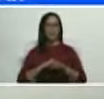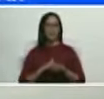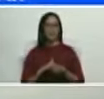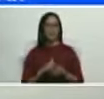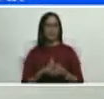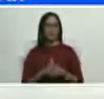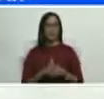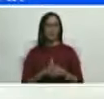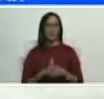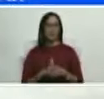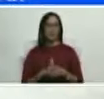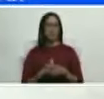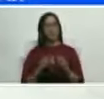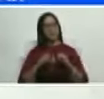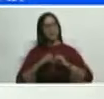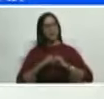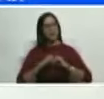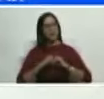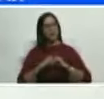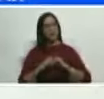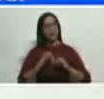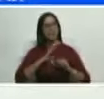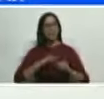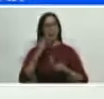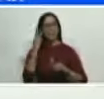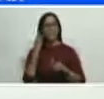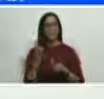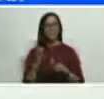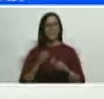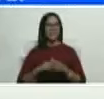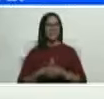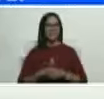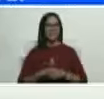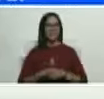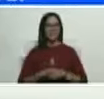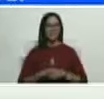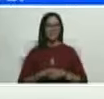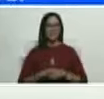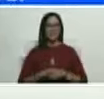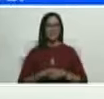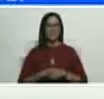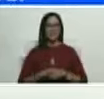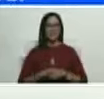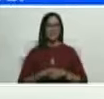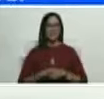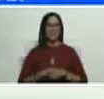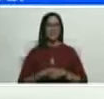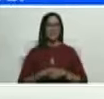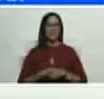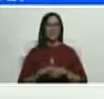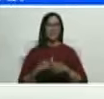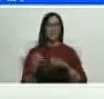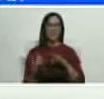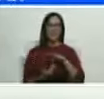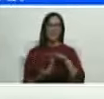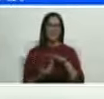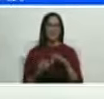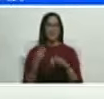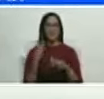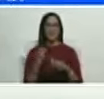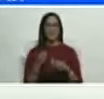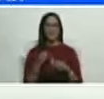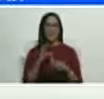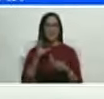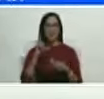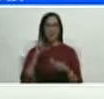trujillanos mi corazón está en petare soña con raíces y Elohim hae